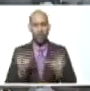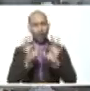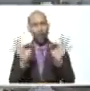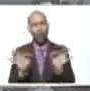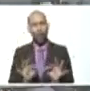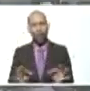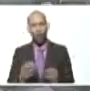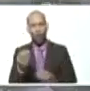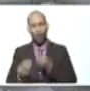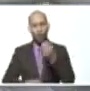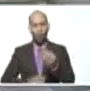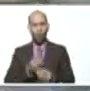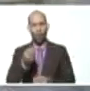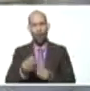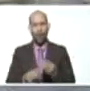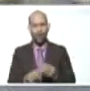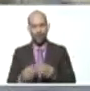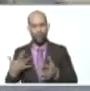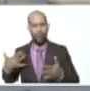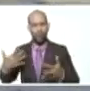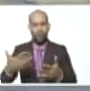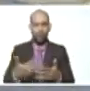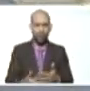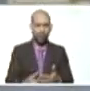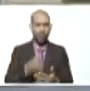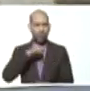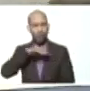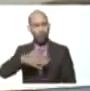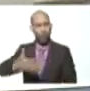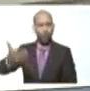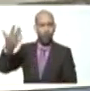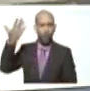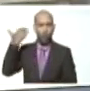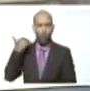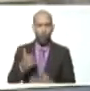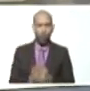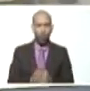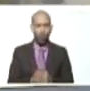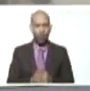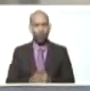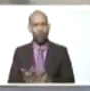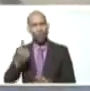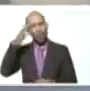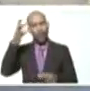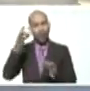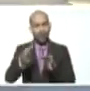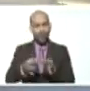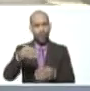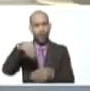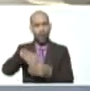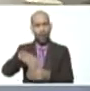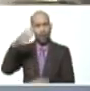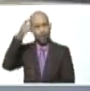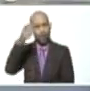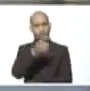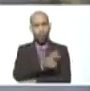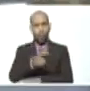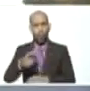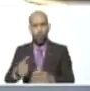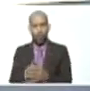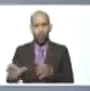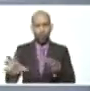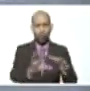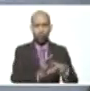genuinas, las procesiones son entre nosotros, ancestralmente, manifestaciones de la fe del pueblo, engarzadas con frecuencia